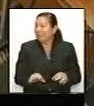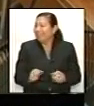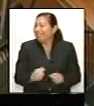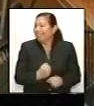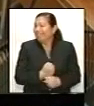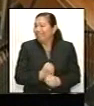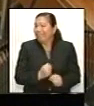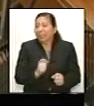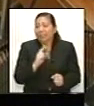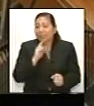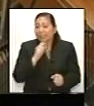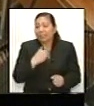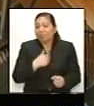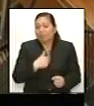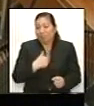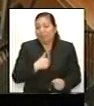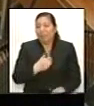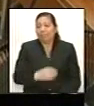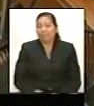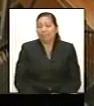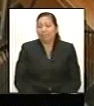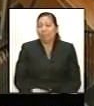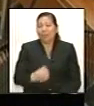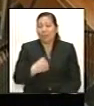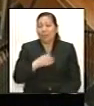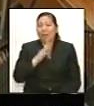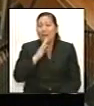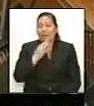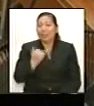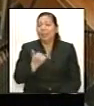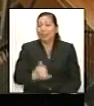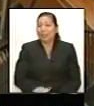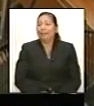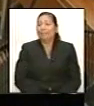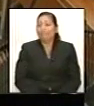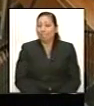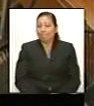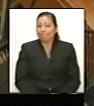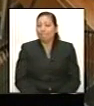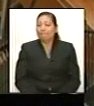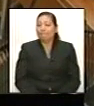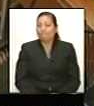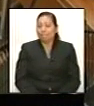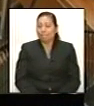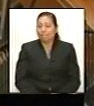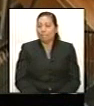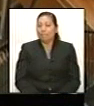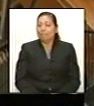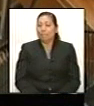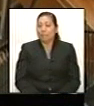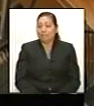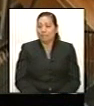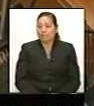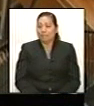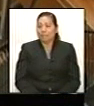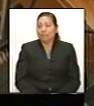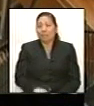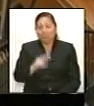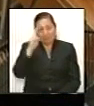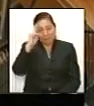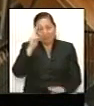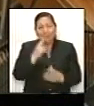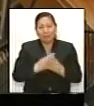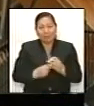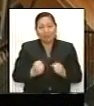¿no? Y esa sería mi intervención por ahora. Gracias. Muchísimas gracias, en especial por la confianza y la